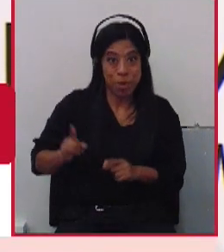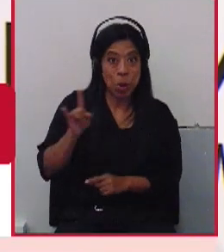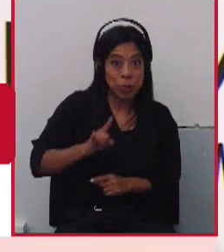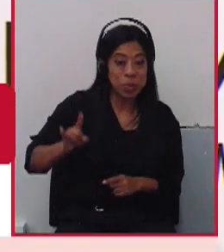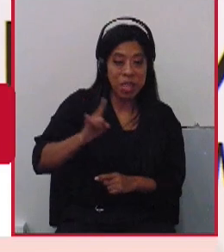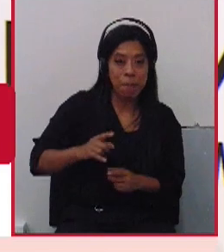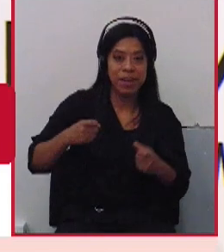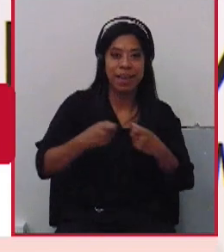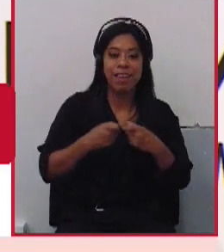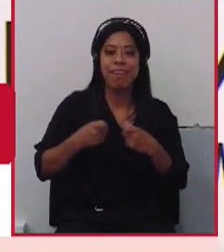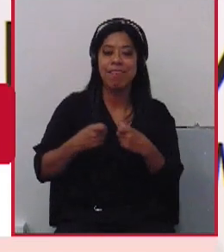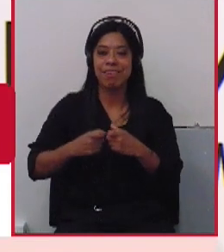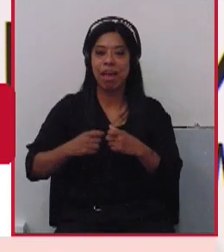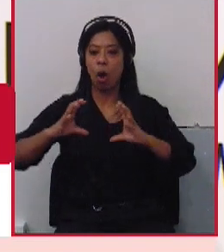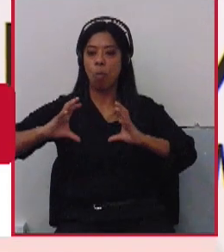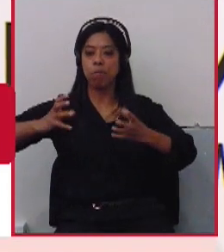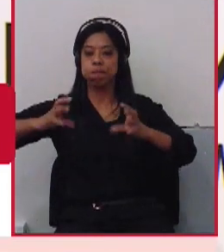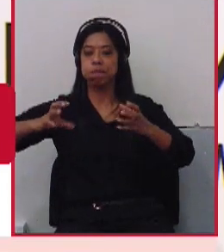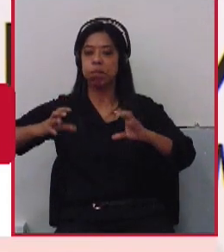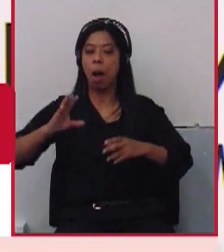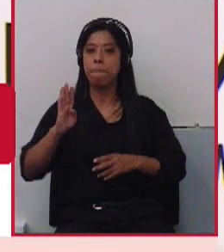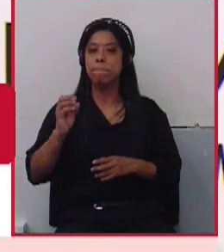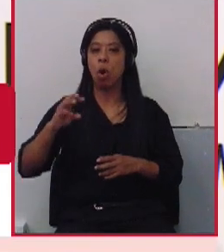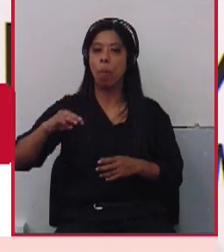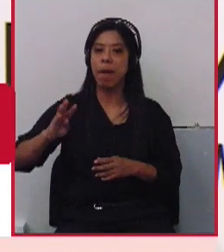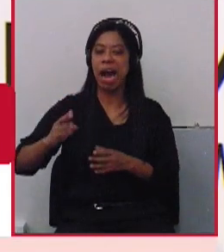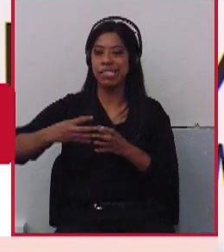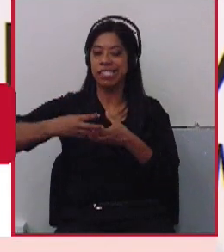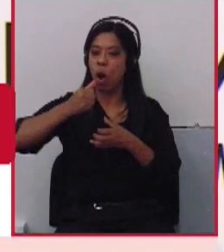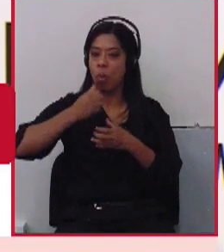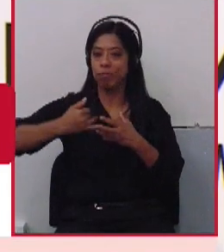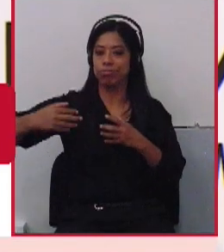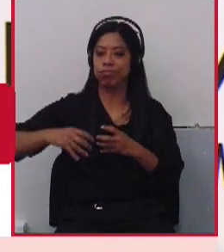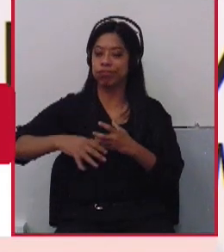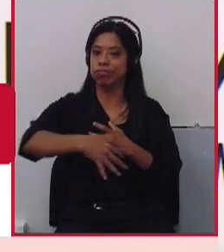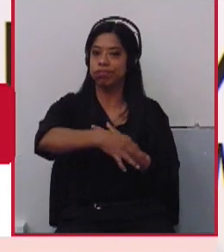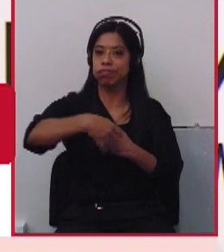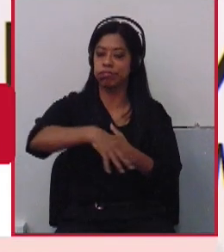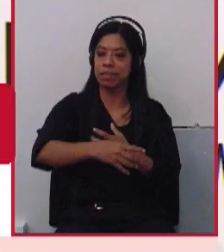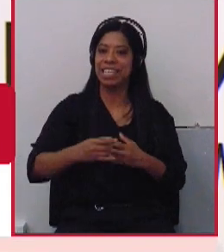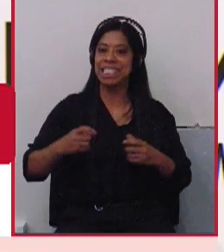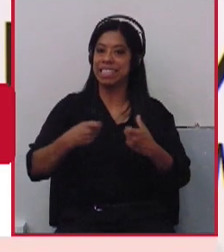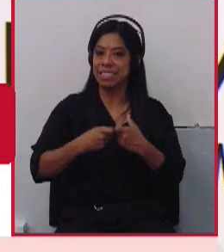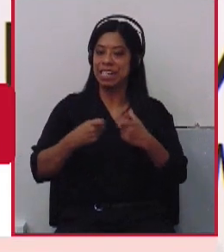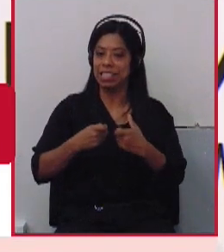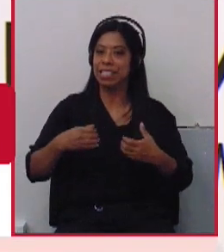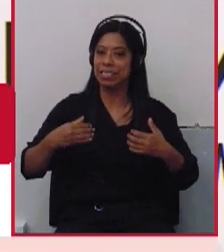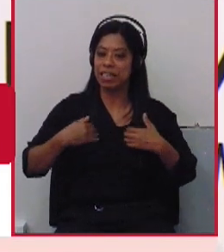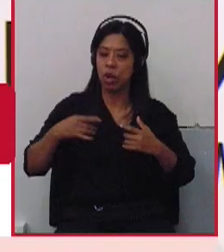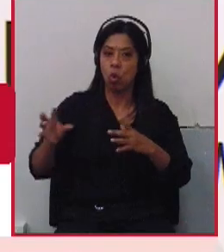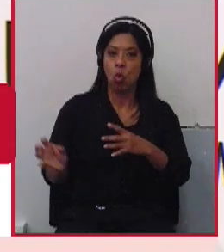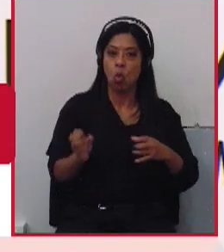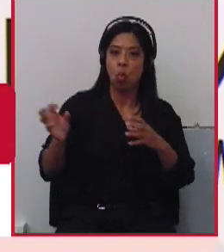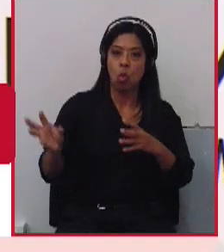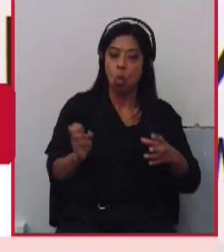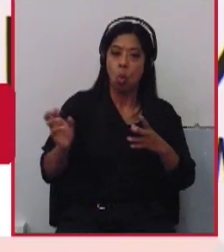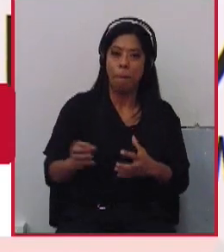la energía en las bombas que impulsan el agua hacia el lecho fluidizado. Ahí sí hay un consumo de energía, pero más no